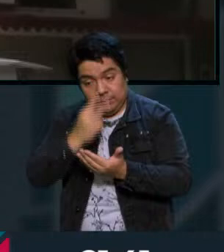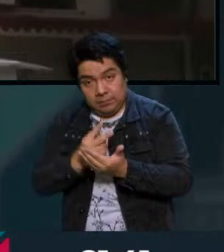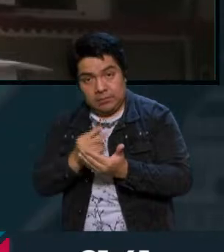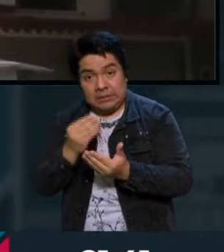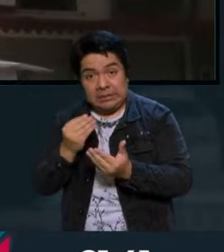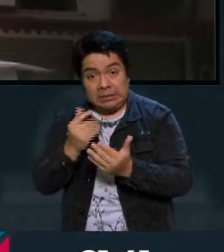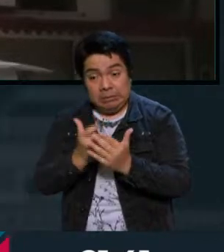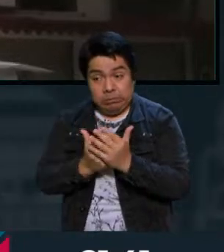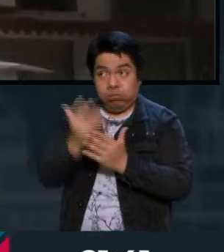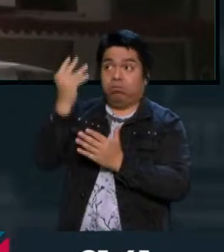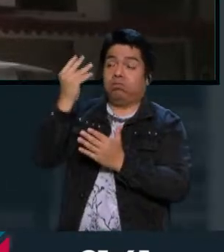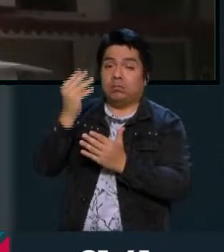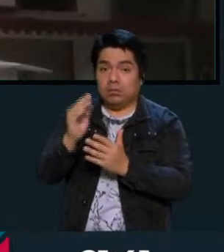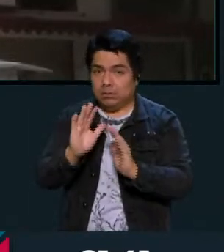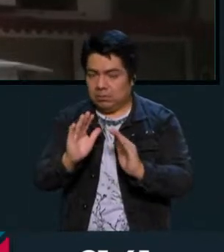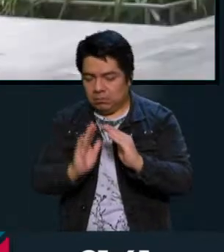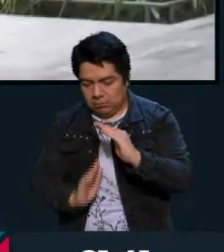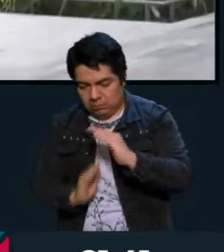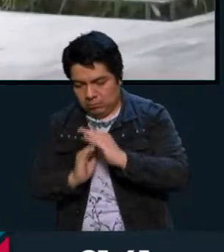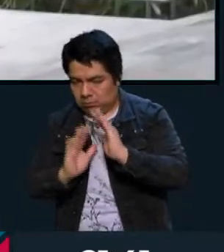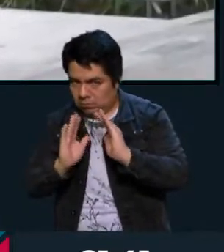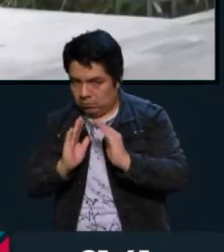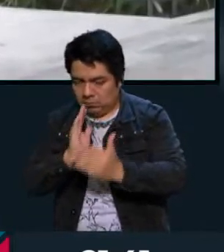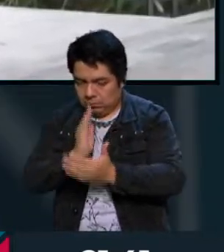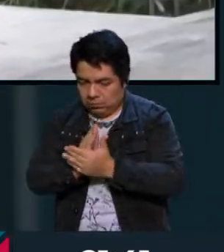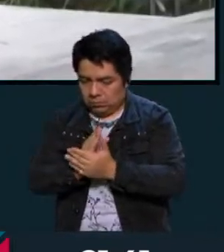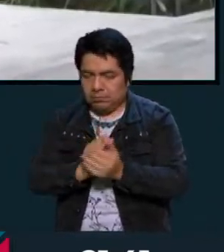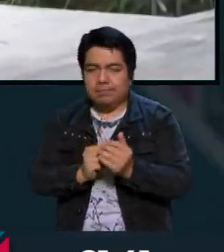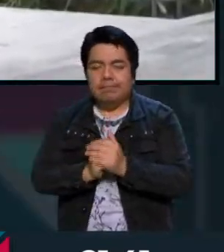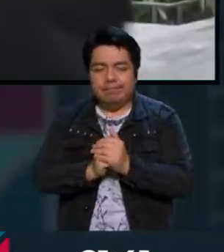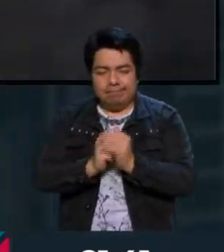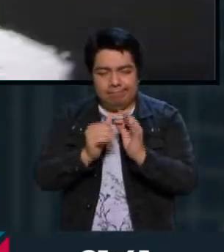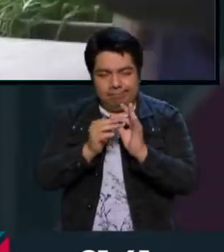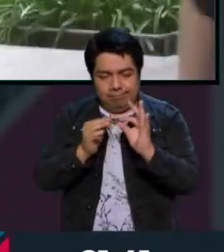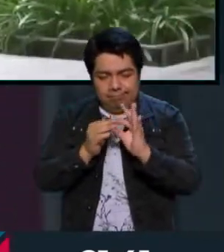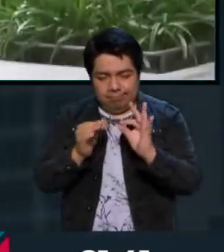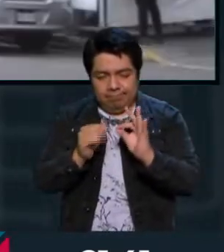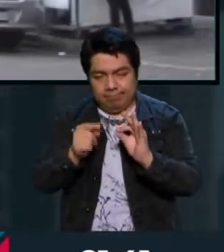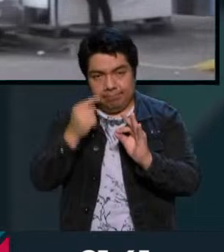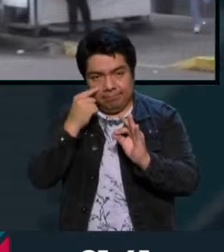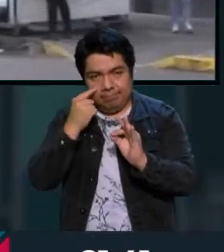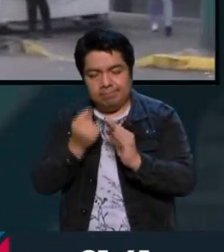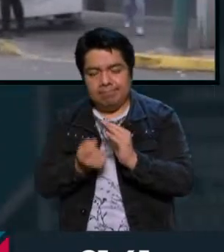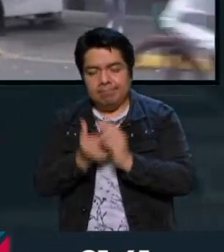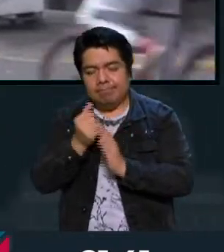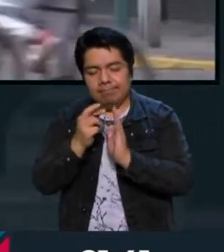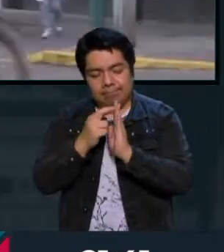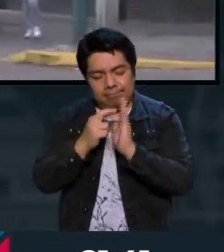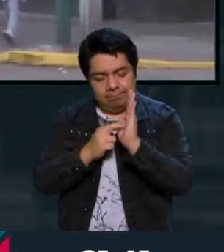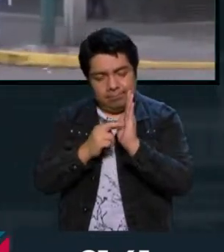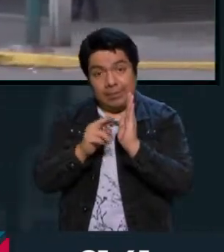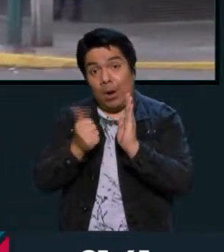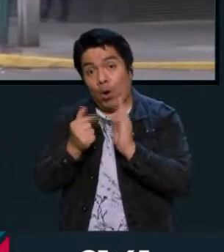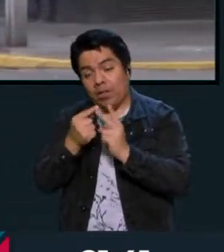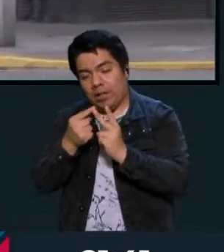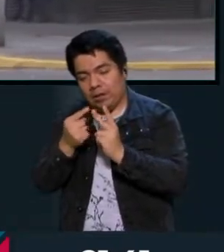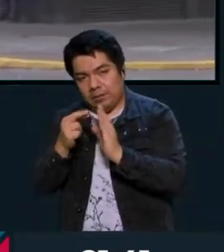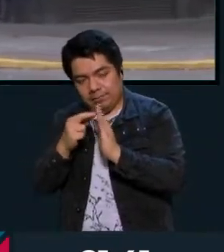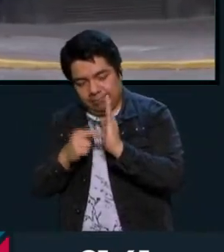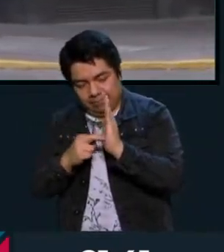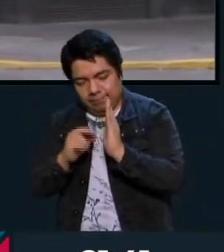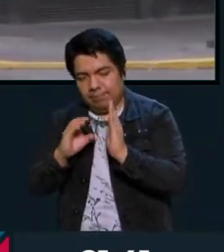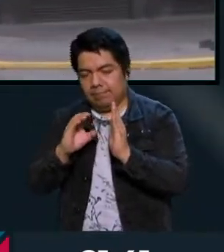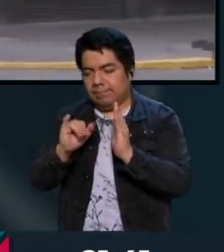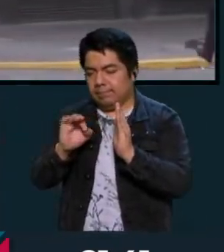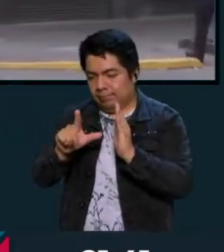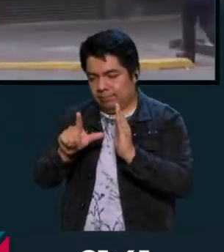aumentos desmedidos y también comentar que esta primera reforma va acompañada de otra también en el Código Civil, en la